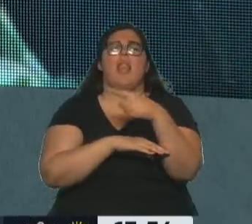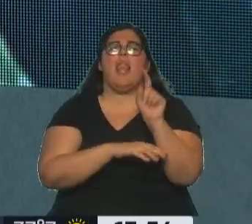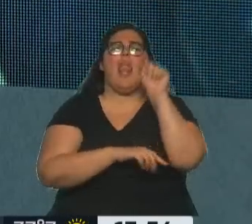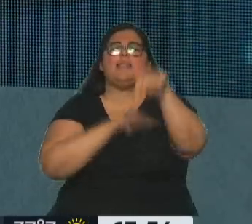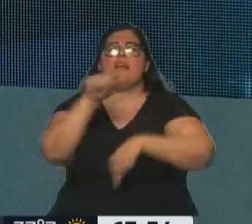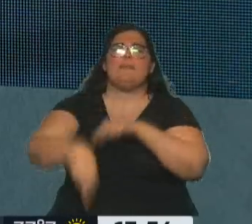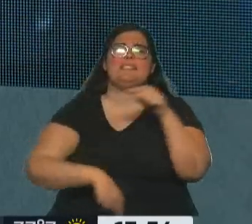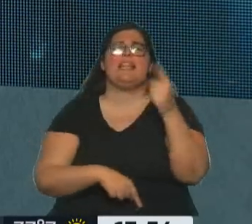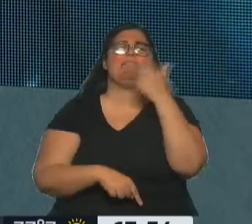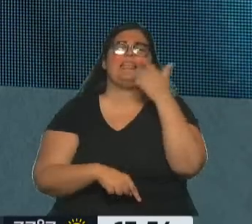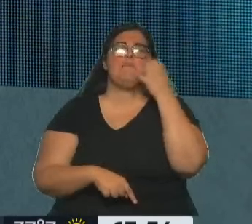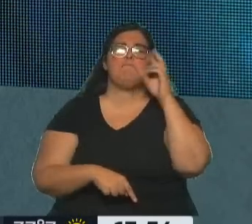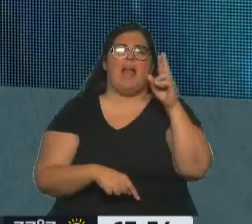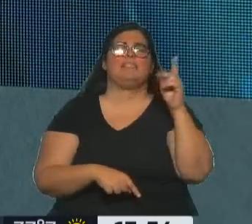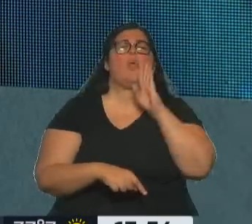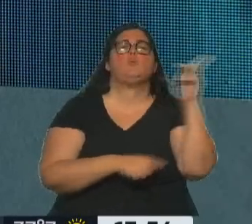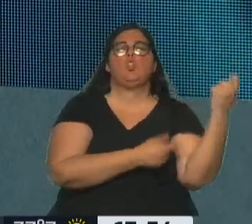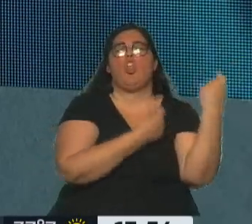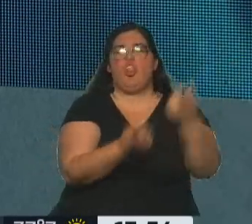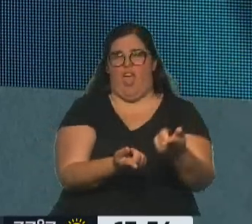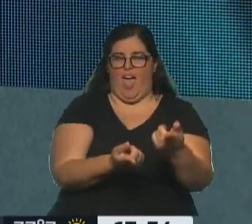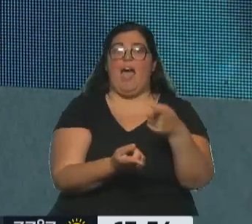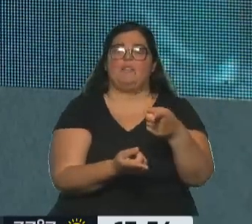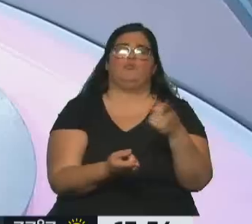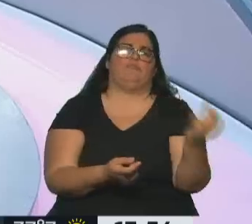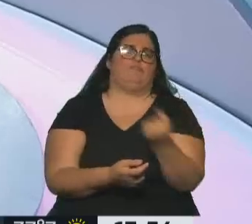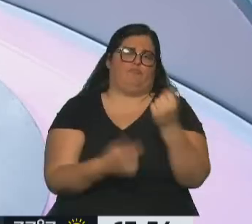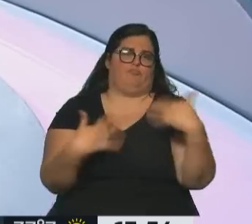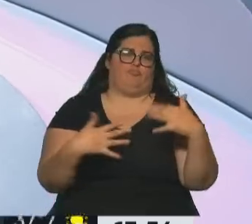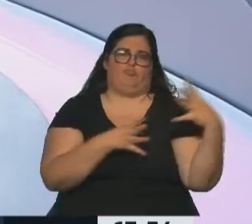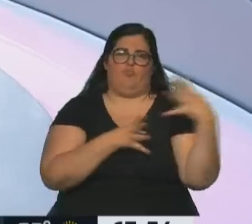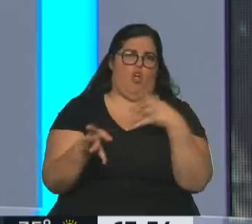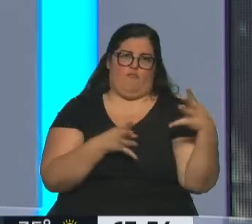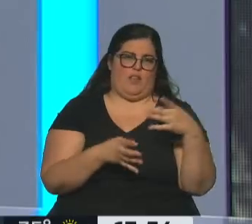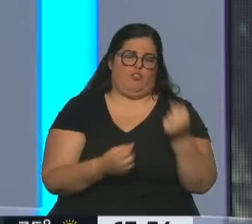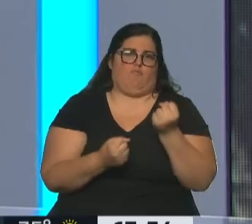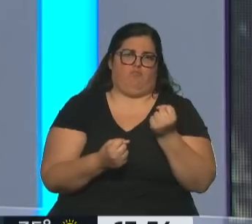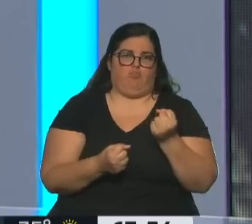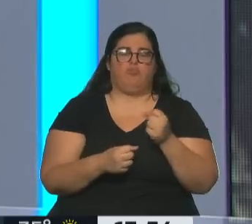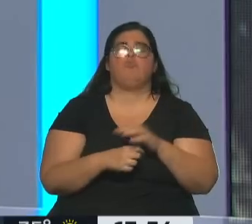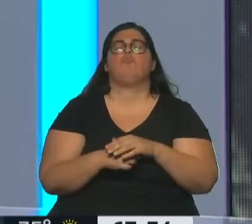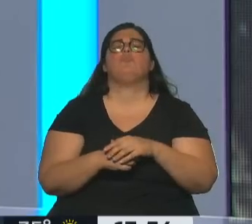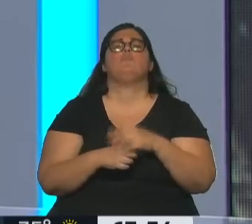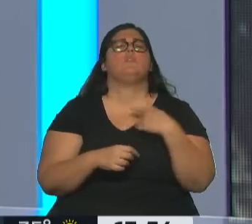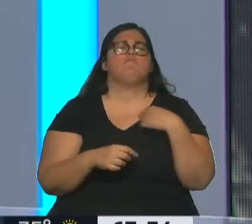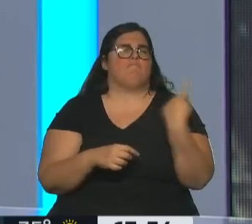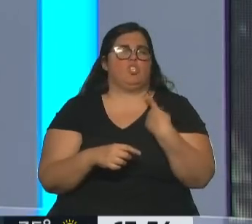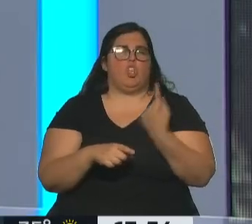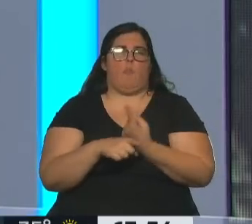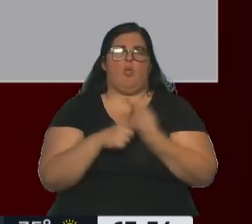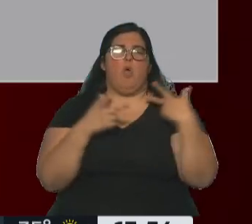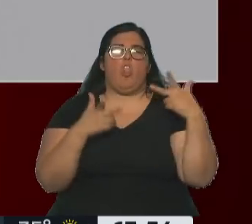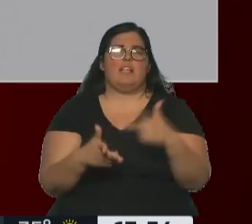les envié Estados Unidos que están teniendo un peso real en el conflicto Más allá de que no podemos decir